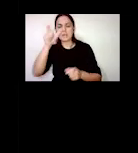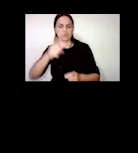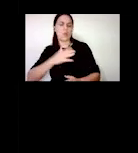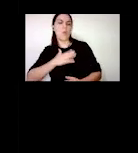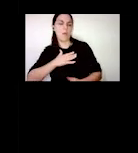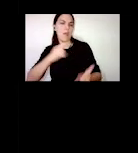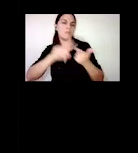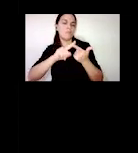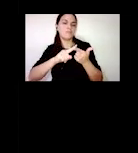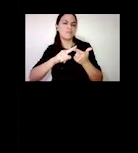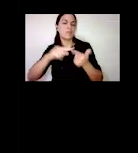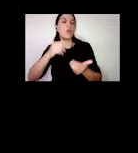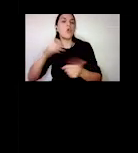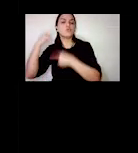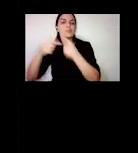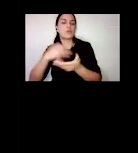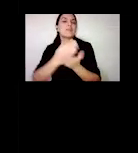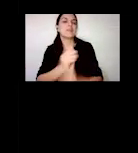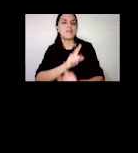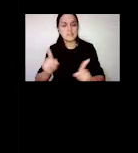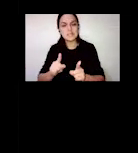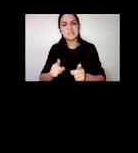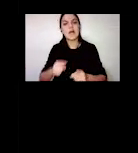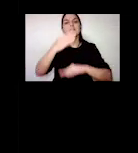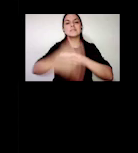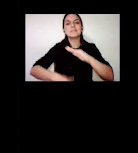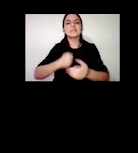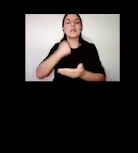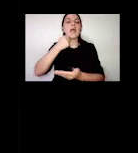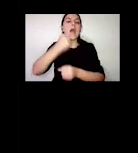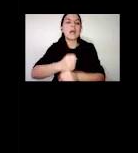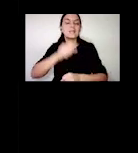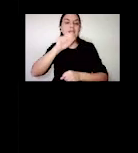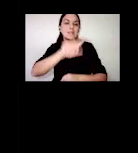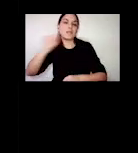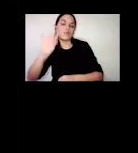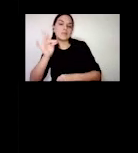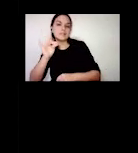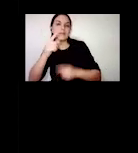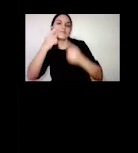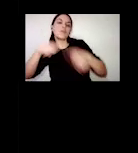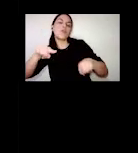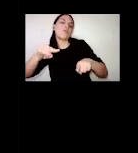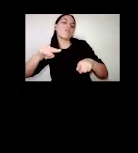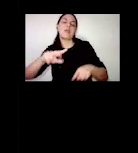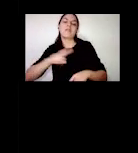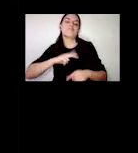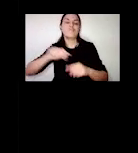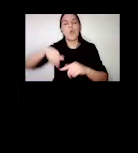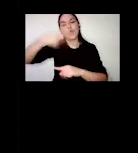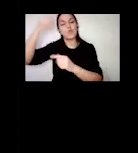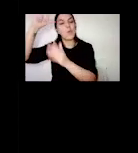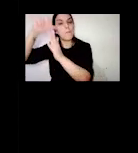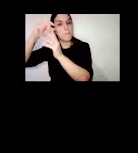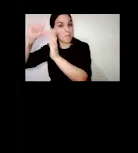asociaciones indivisas, residentes al 31/12, o los bienes en el país en el exterior. Y, por el otro lado,